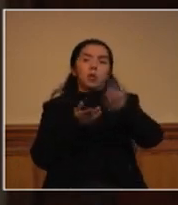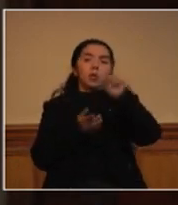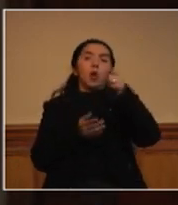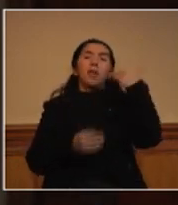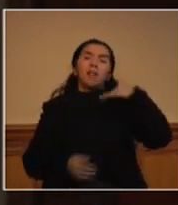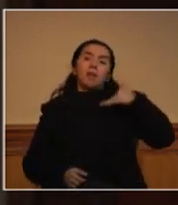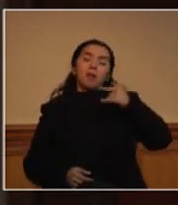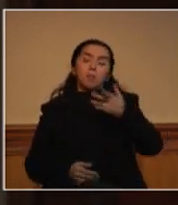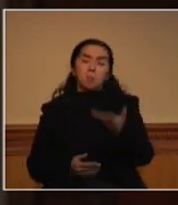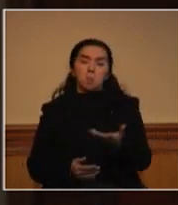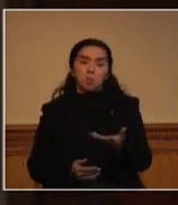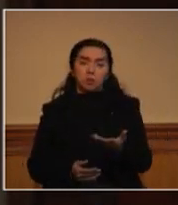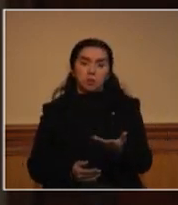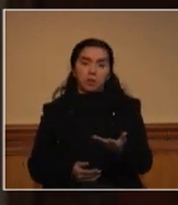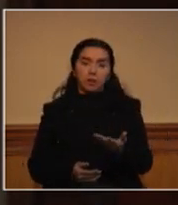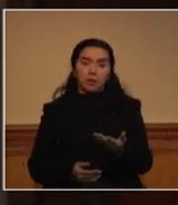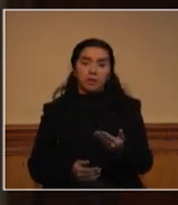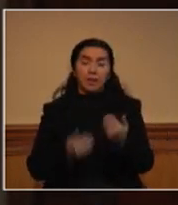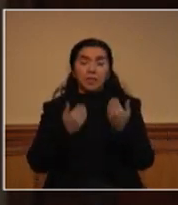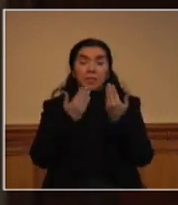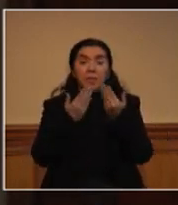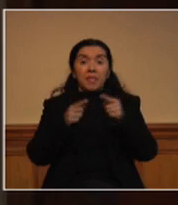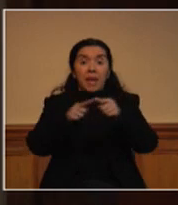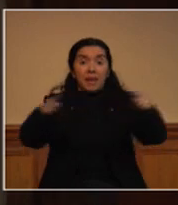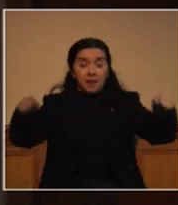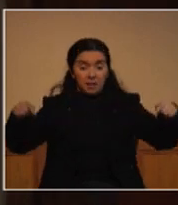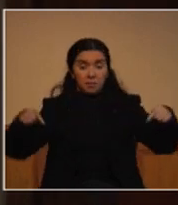importancia de brindar un espacio de